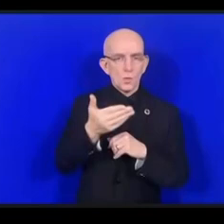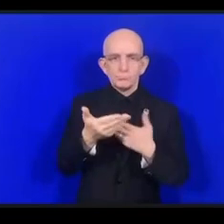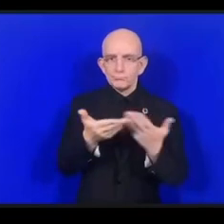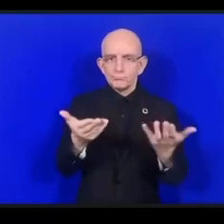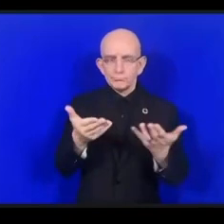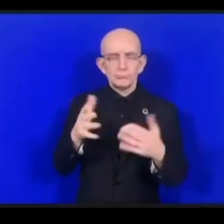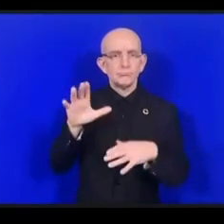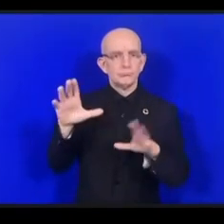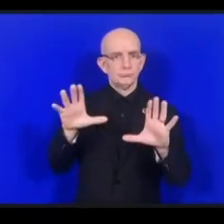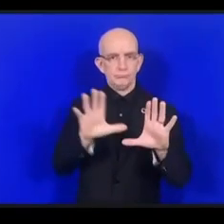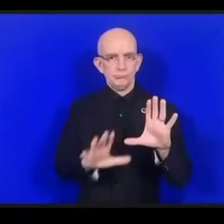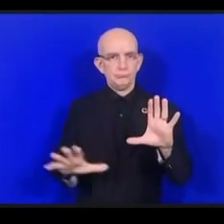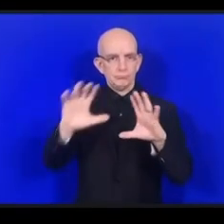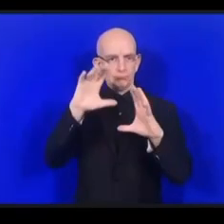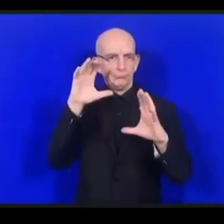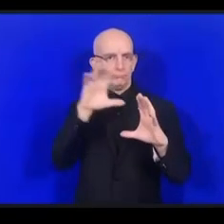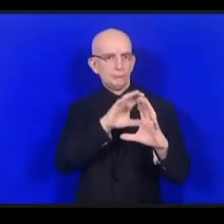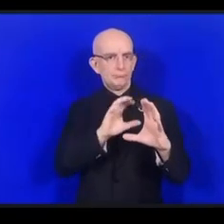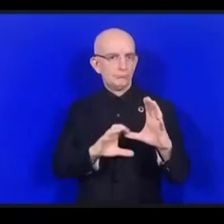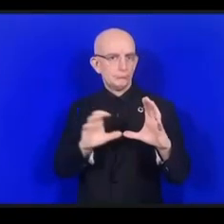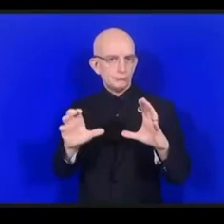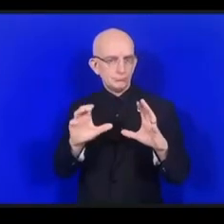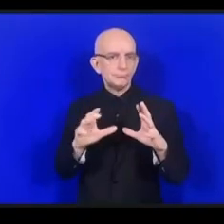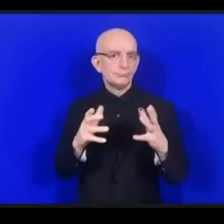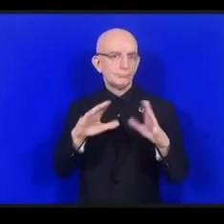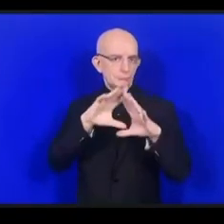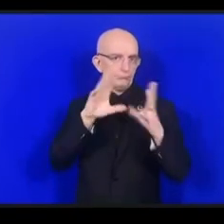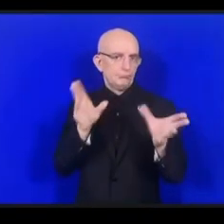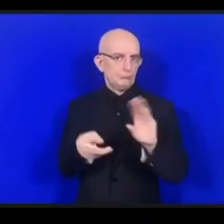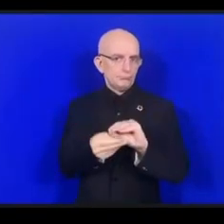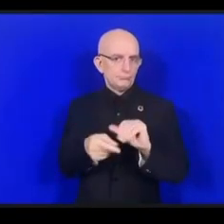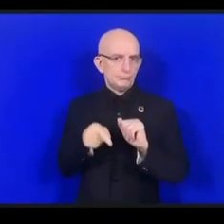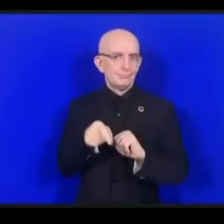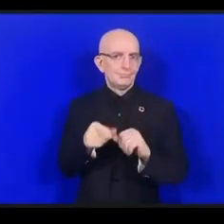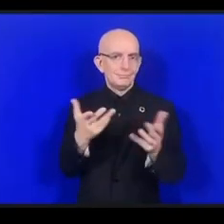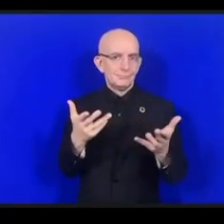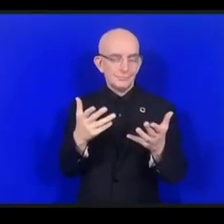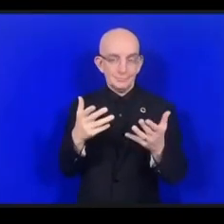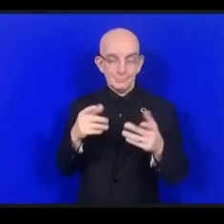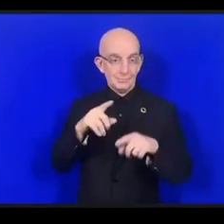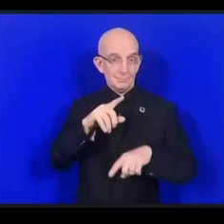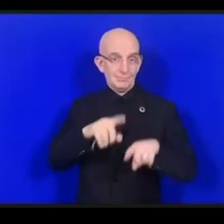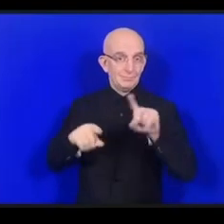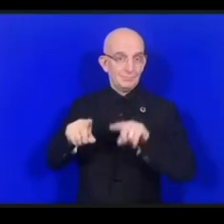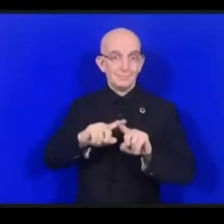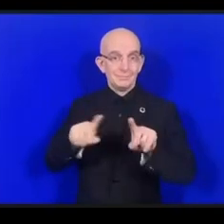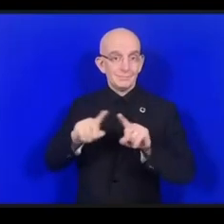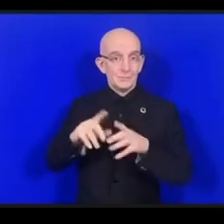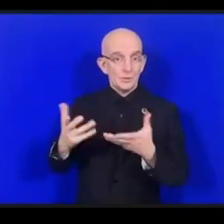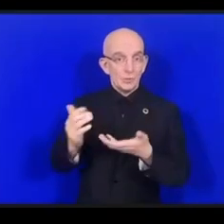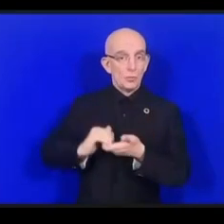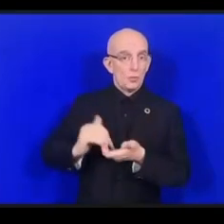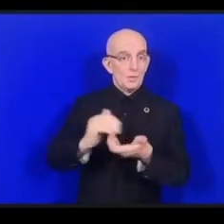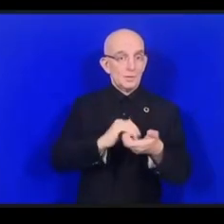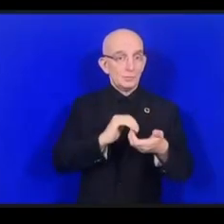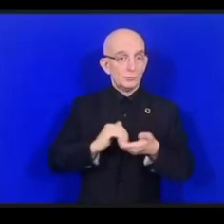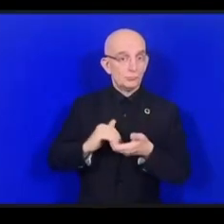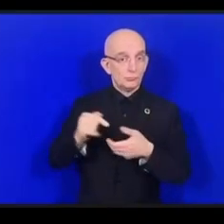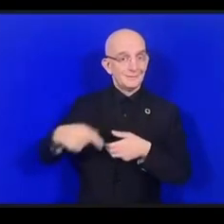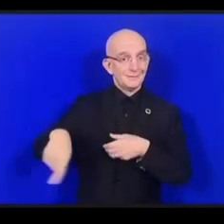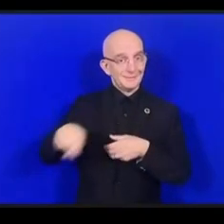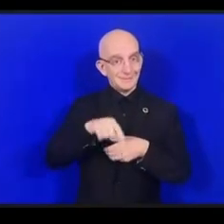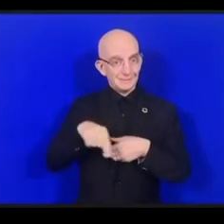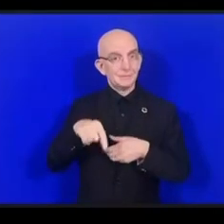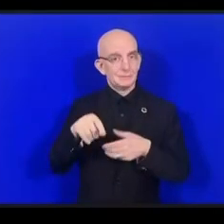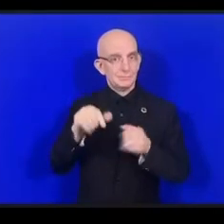es facilitar la cooperación internacional entre Estados miembros para responder concretamente a se pregunta como soy la